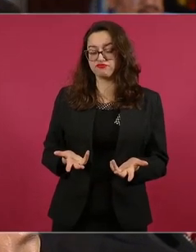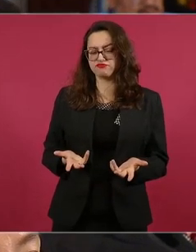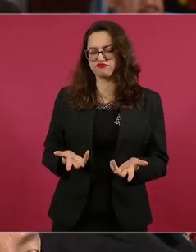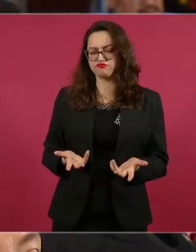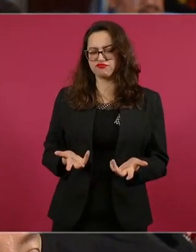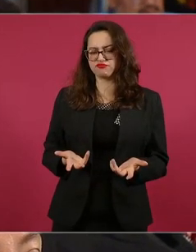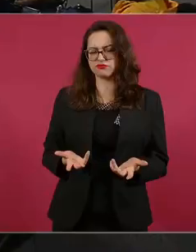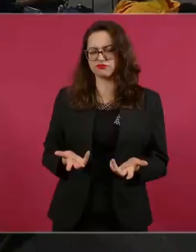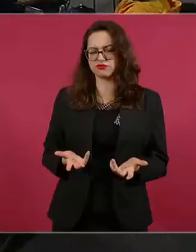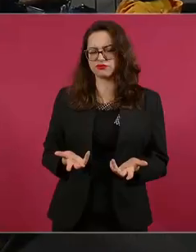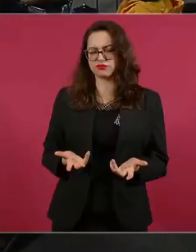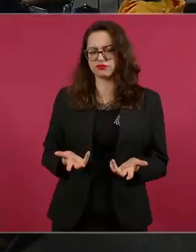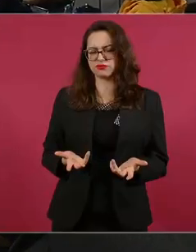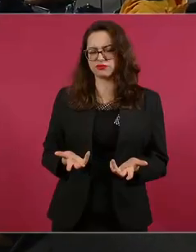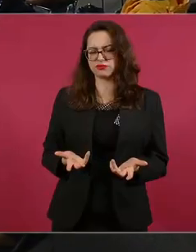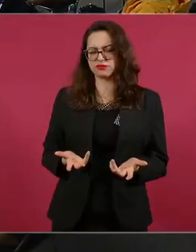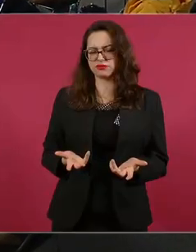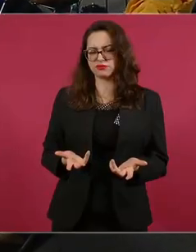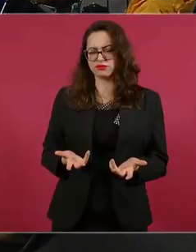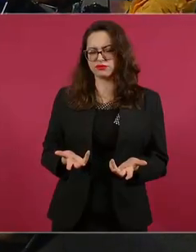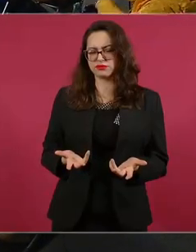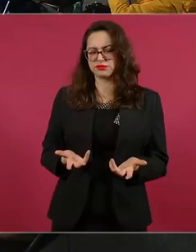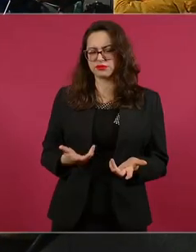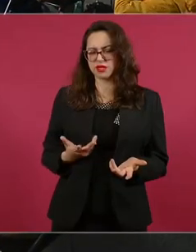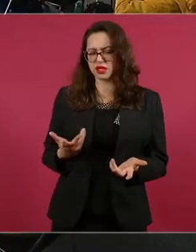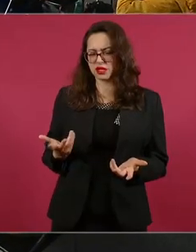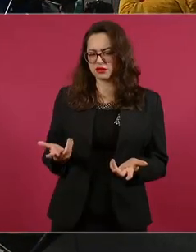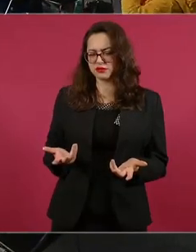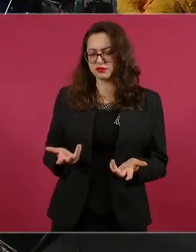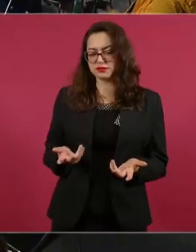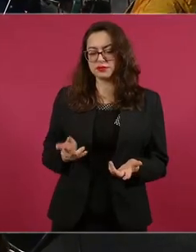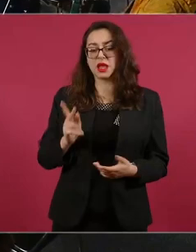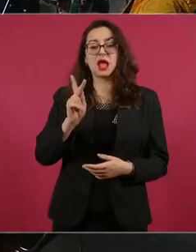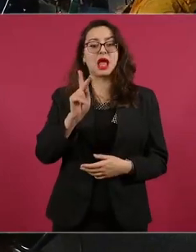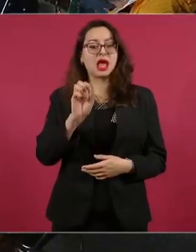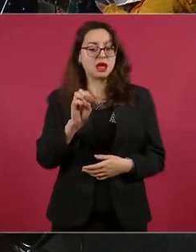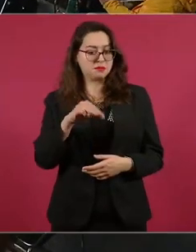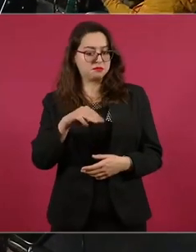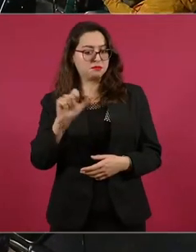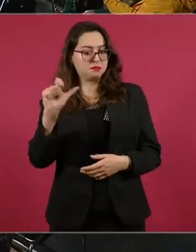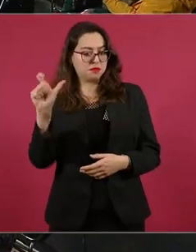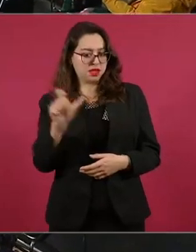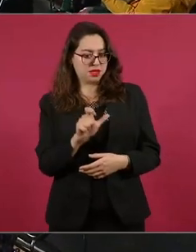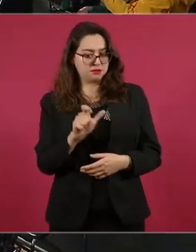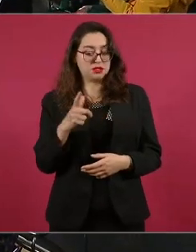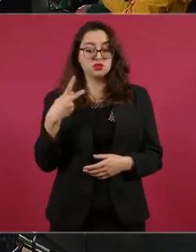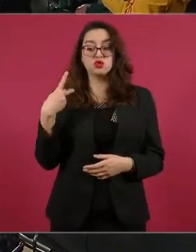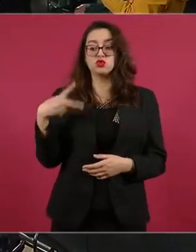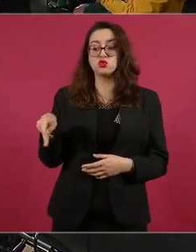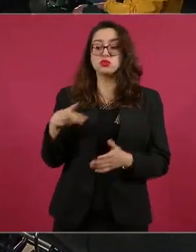derechos de utilidad compartida a Pemex.